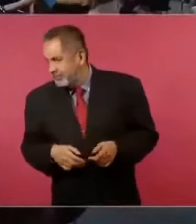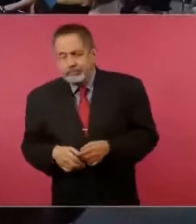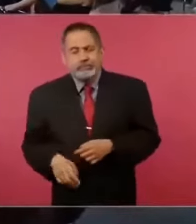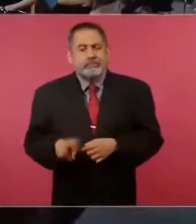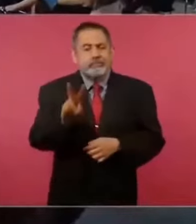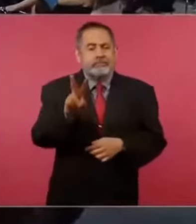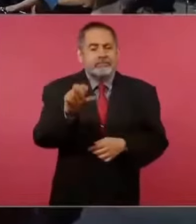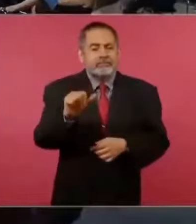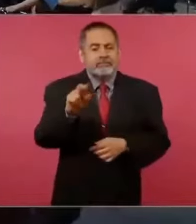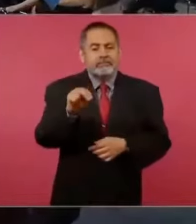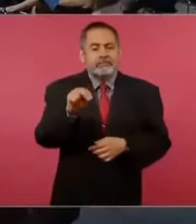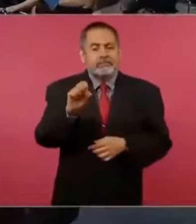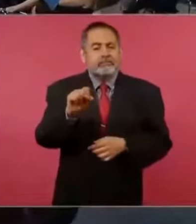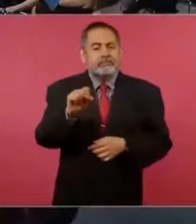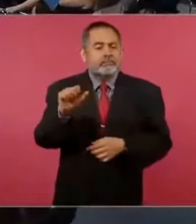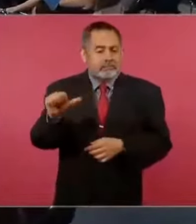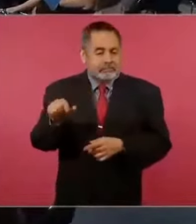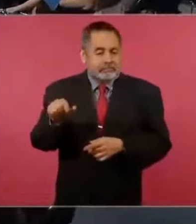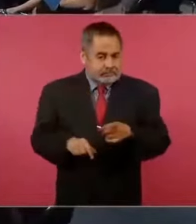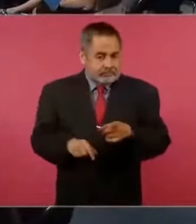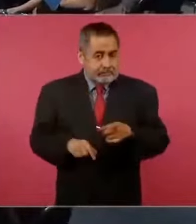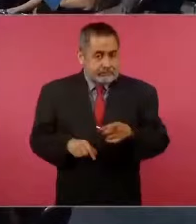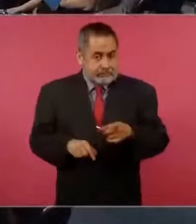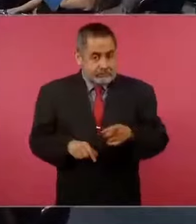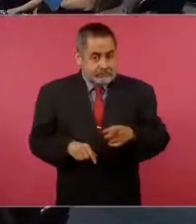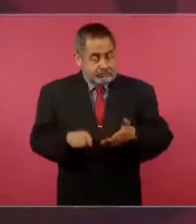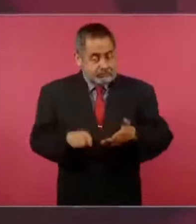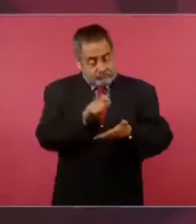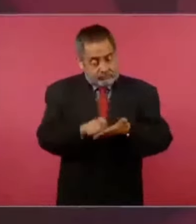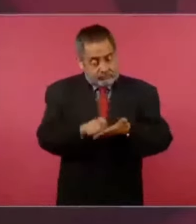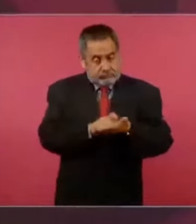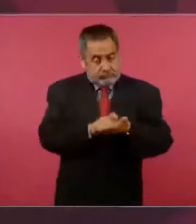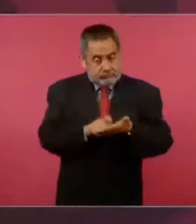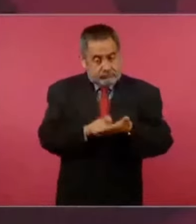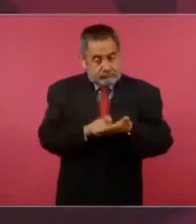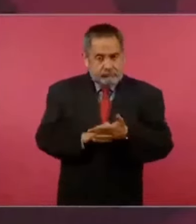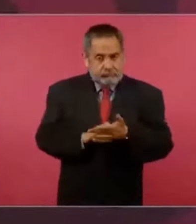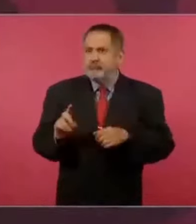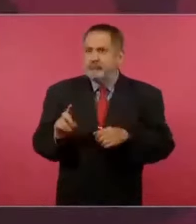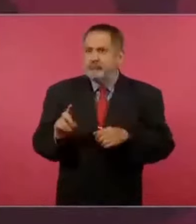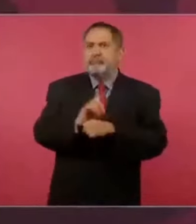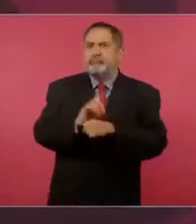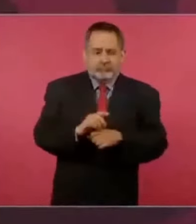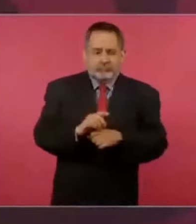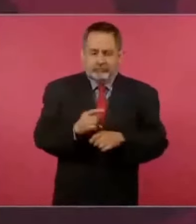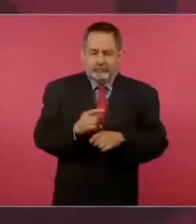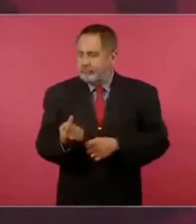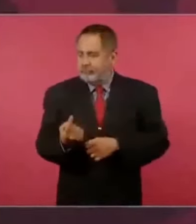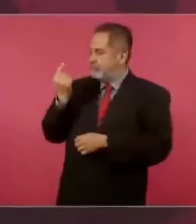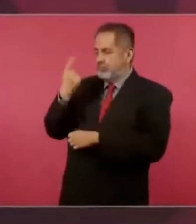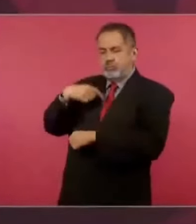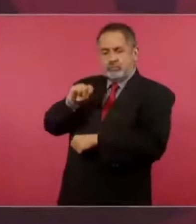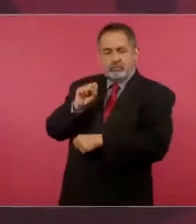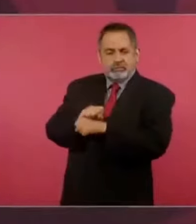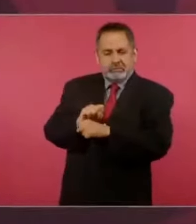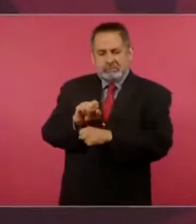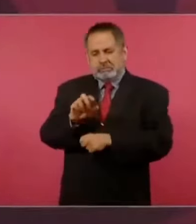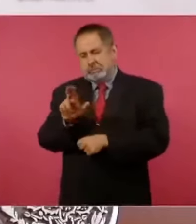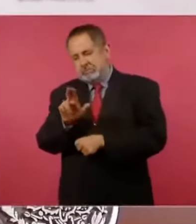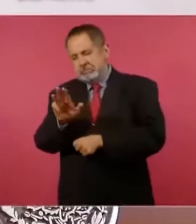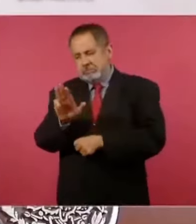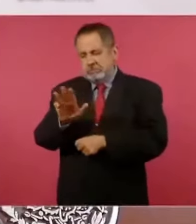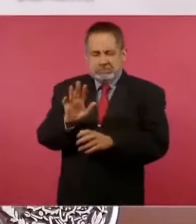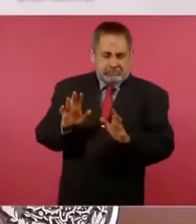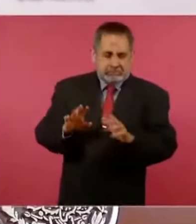Vanessa. Lo escribió a mediados de semana, o sea,